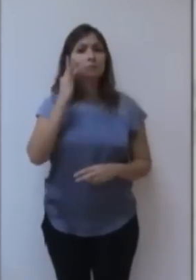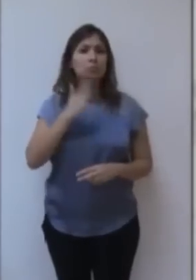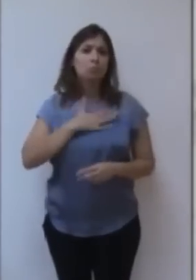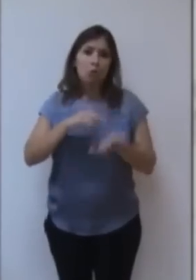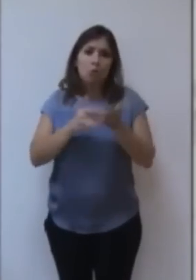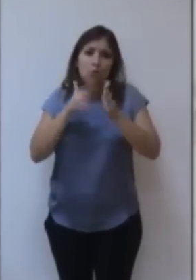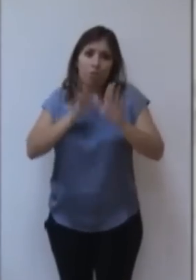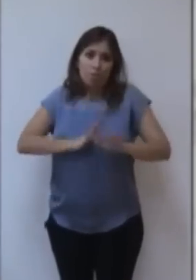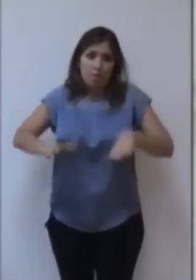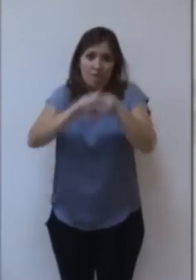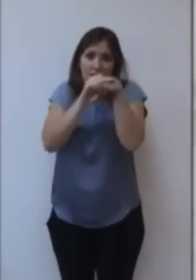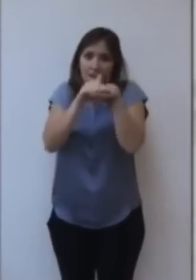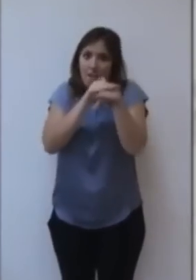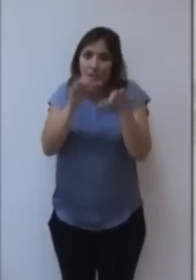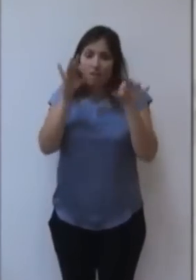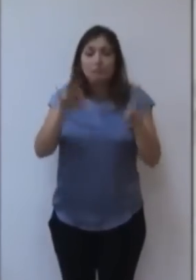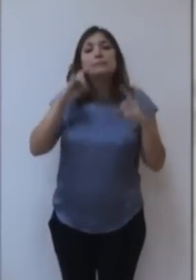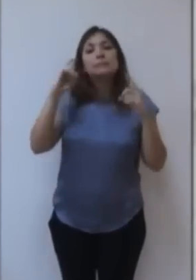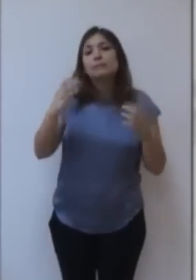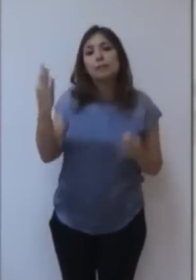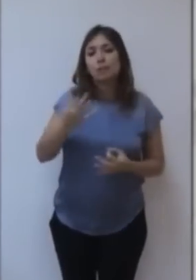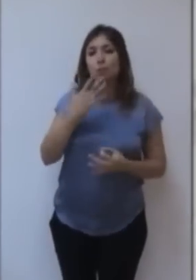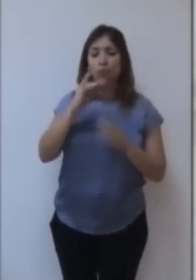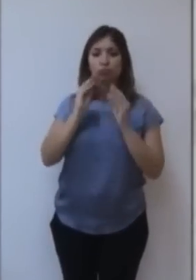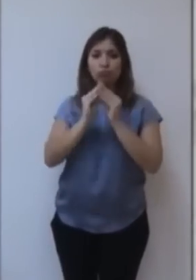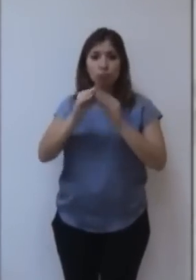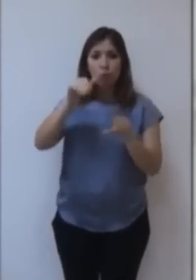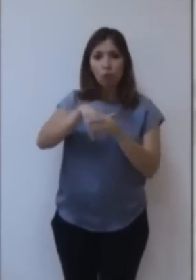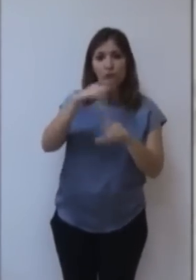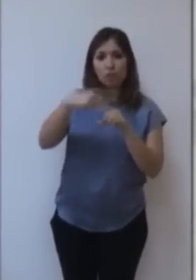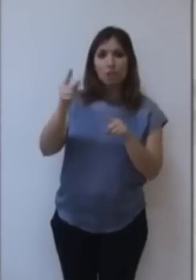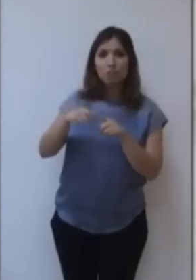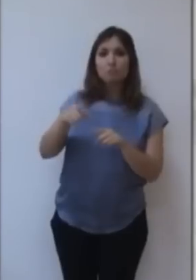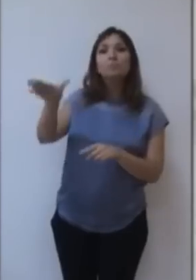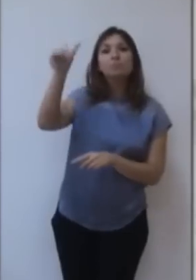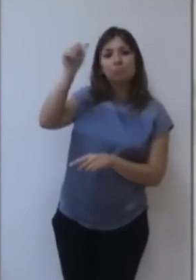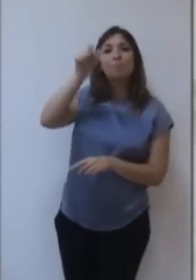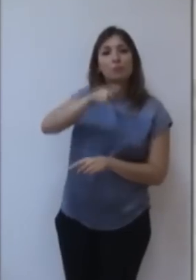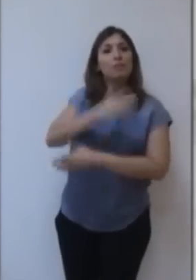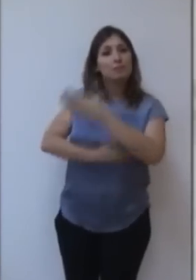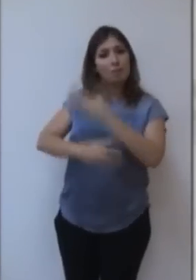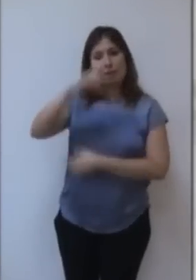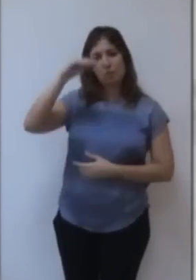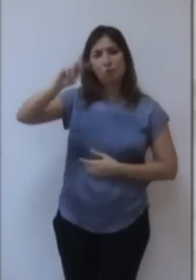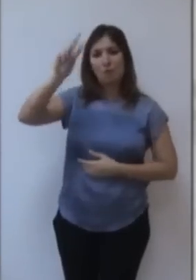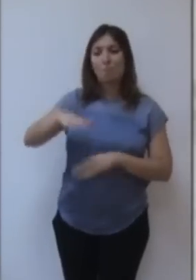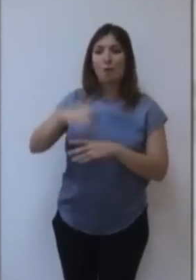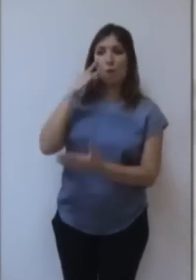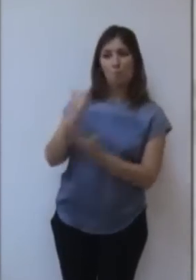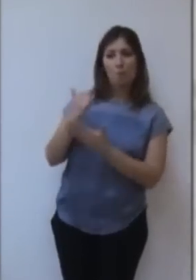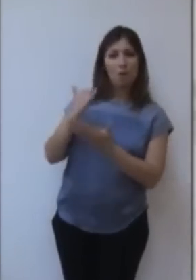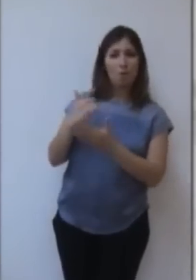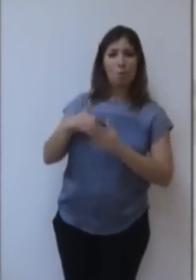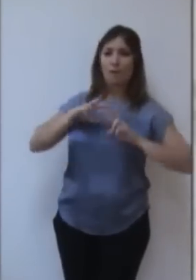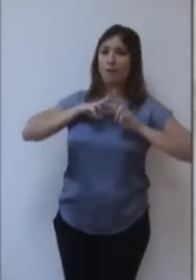muy básico y lo que hemos intentado hacer es que al desarrollar los contenidos hemos contado con personas con discapacidad intelectual para testear un poco, pero es